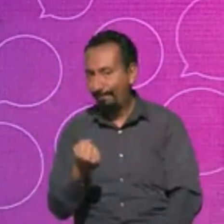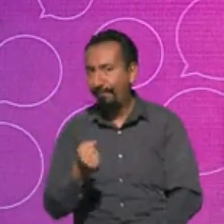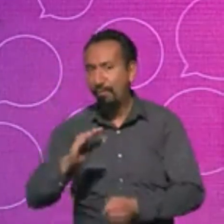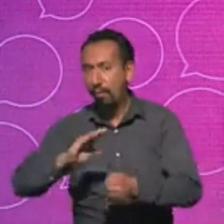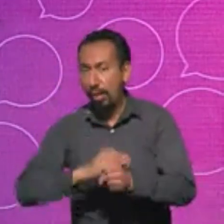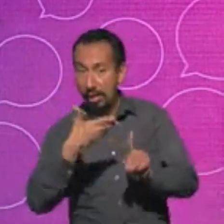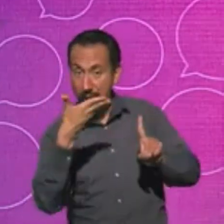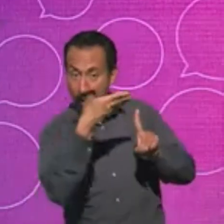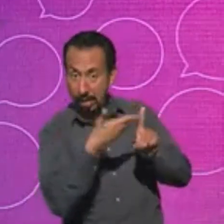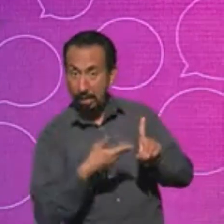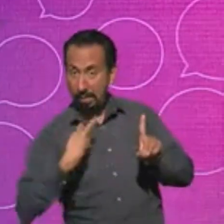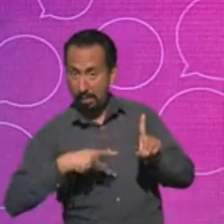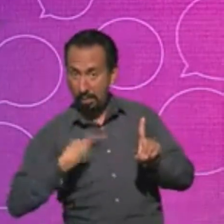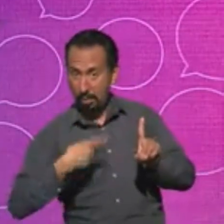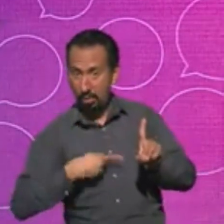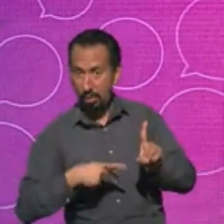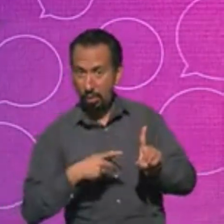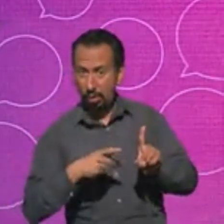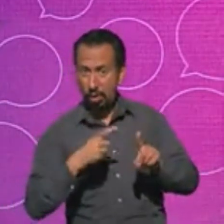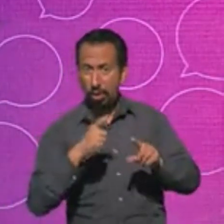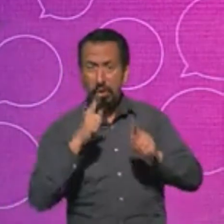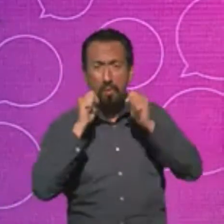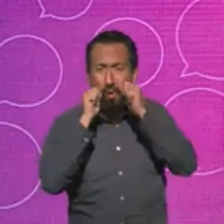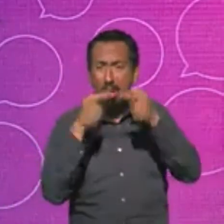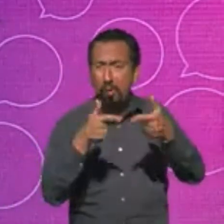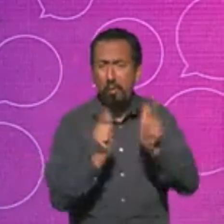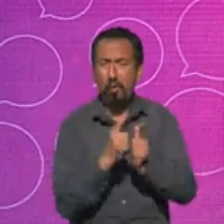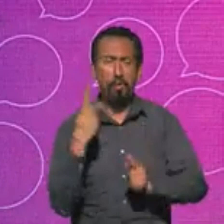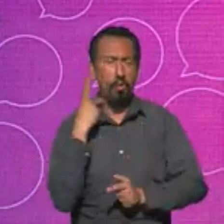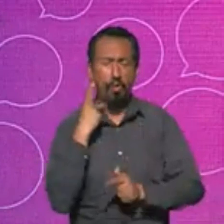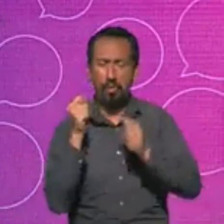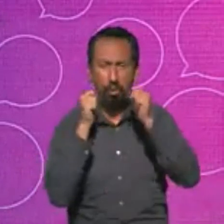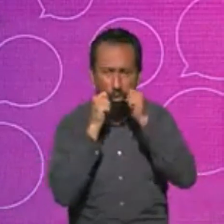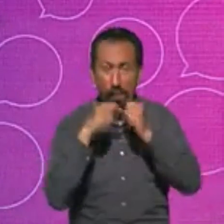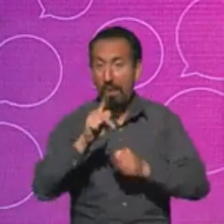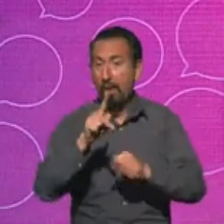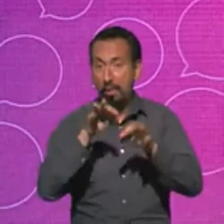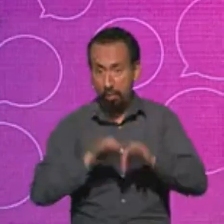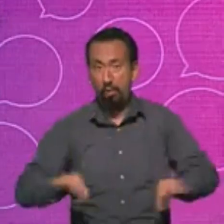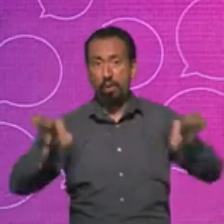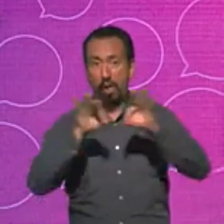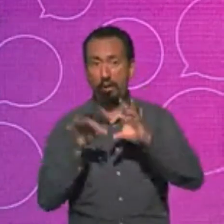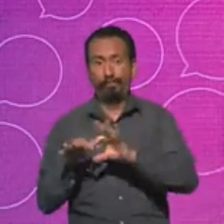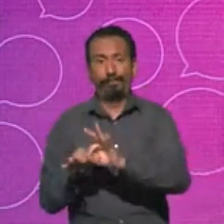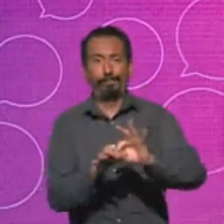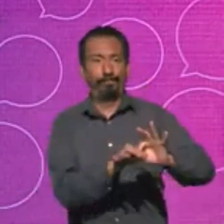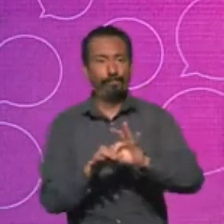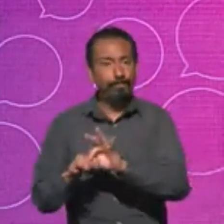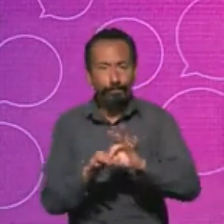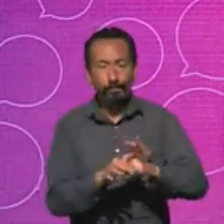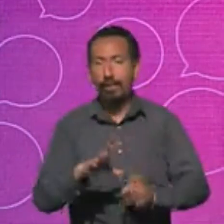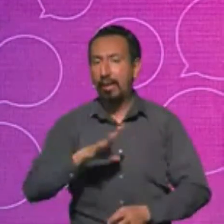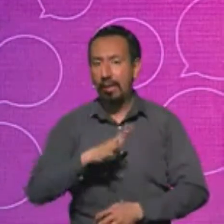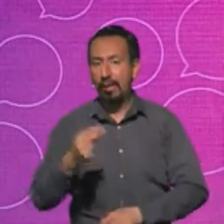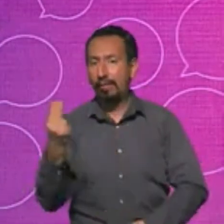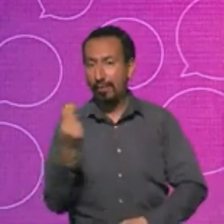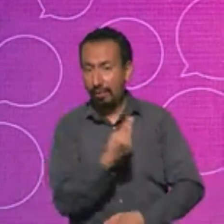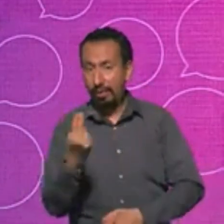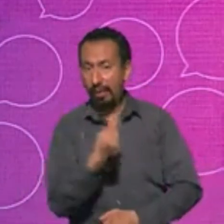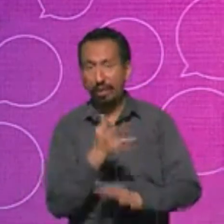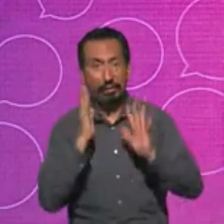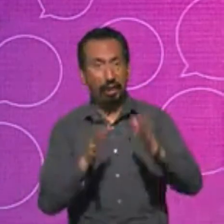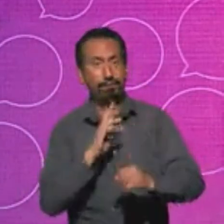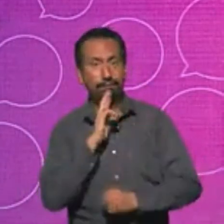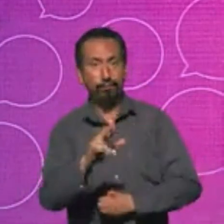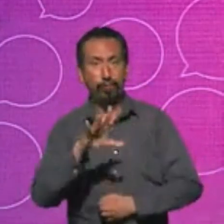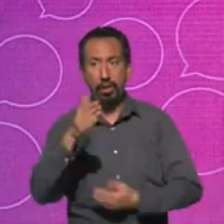ciudadano no es una cuestión de colores pero de manera particular en la operación coordinada tiene que medirse bajo resultados hoy por